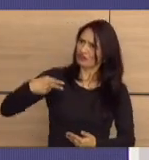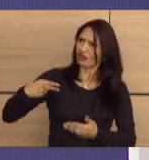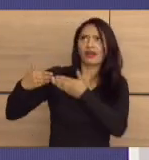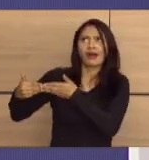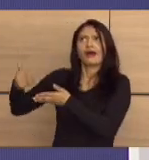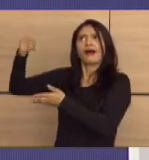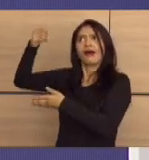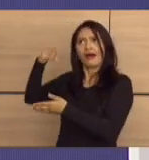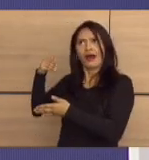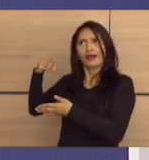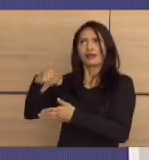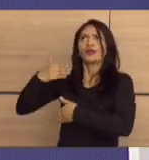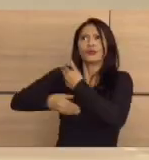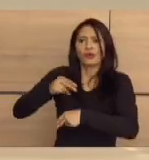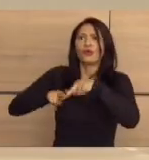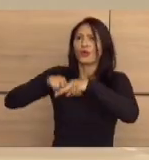y que hemos construido.